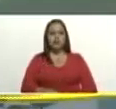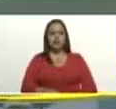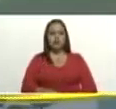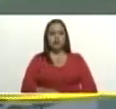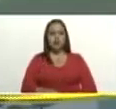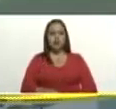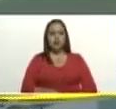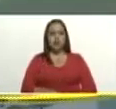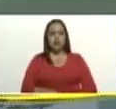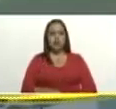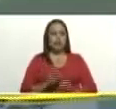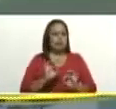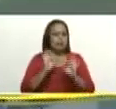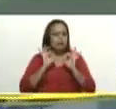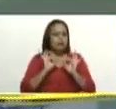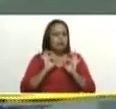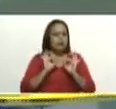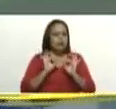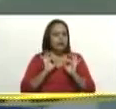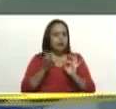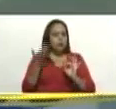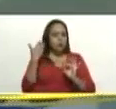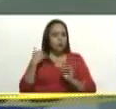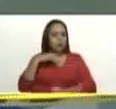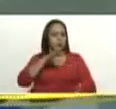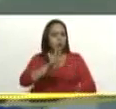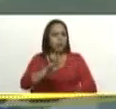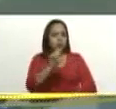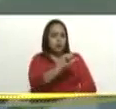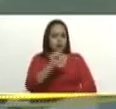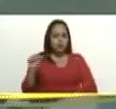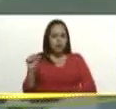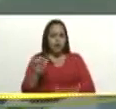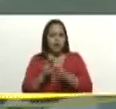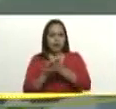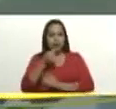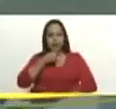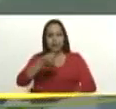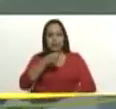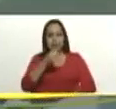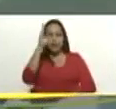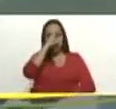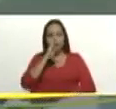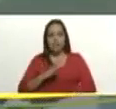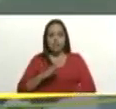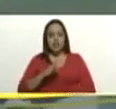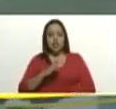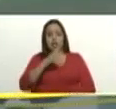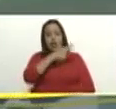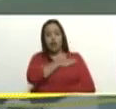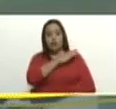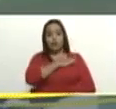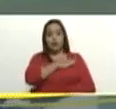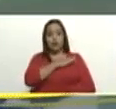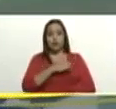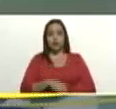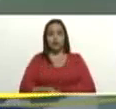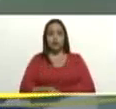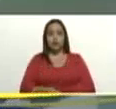exactamente hace 4 semanas el compañero presidente de Brasil, Lula da Silva,